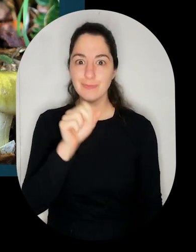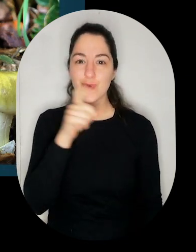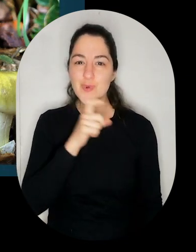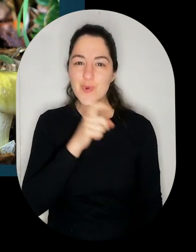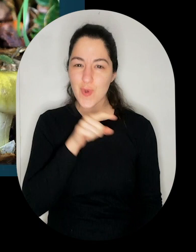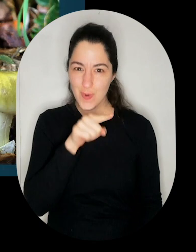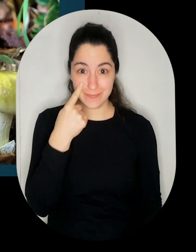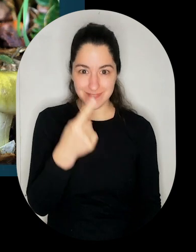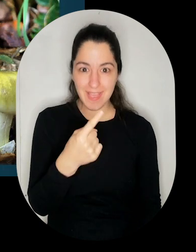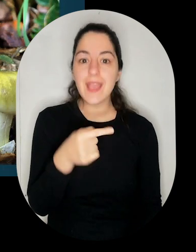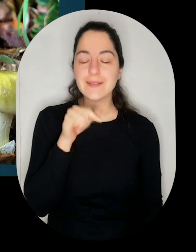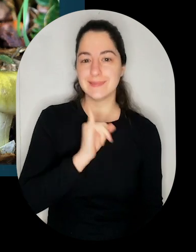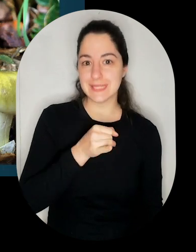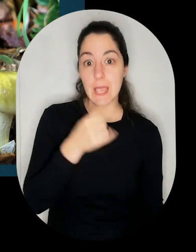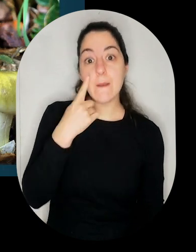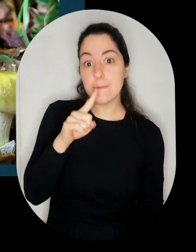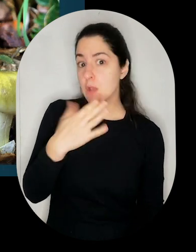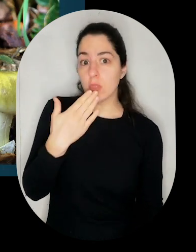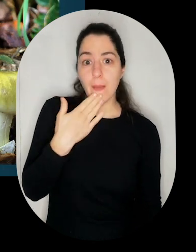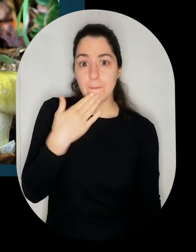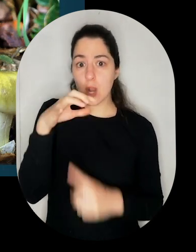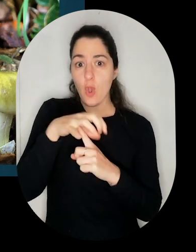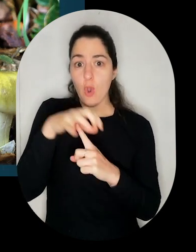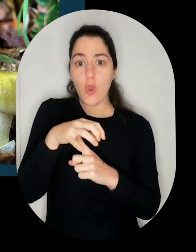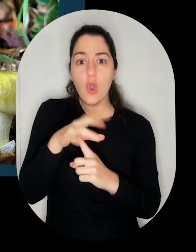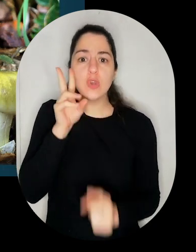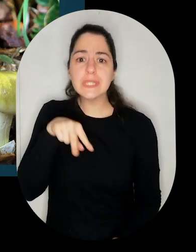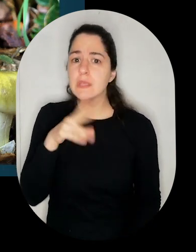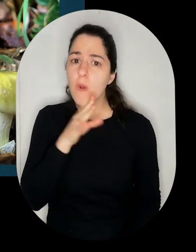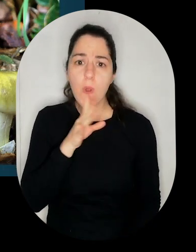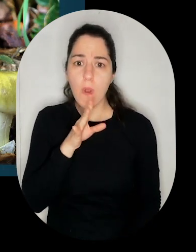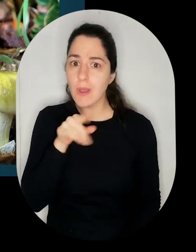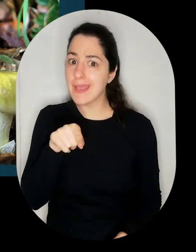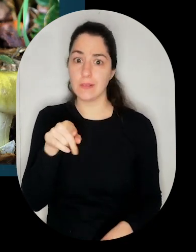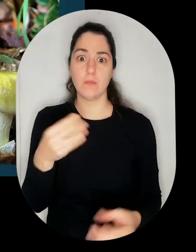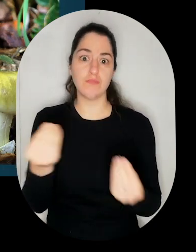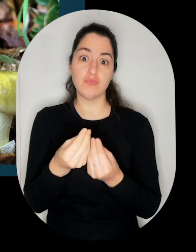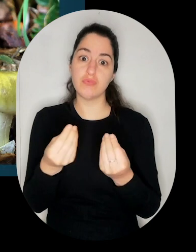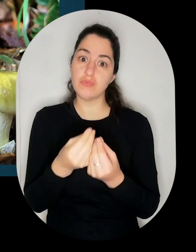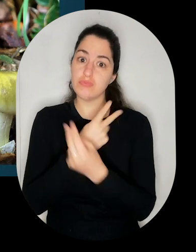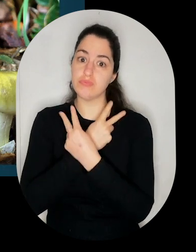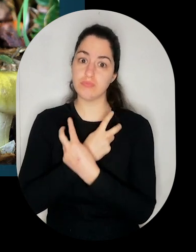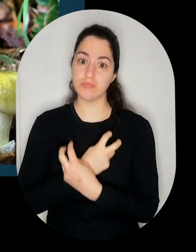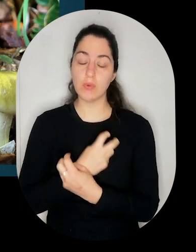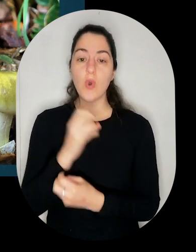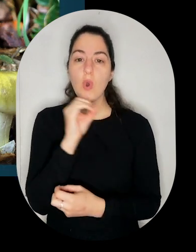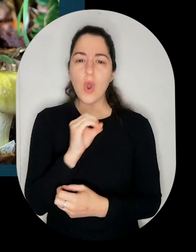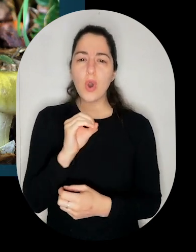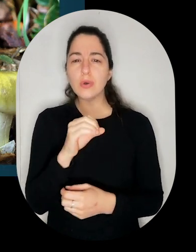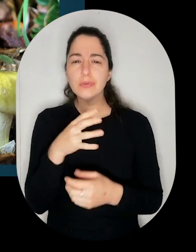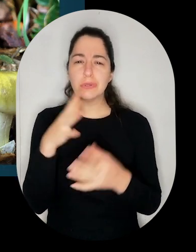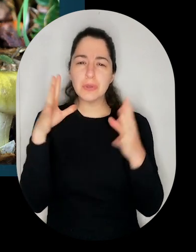acá, pero también existen hongos que son incoloros y que son muy, muy tóxicos, o tienen colores